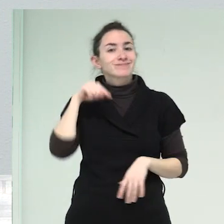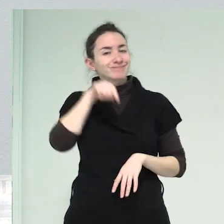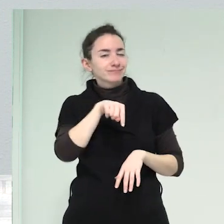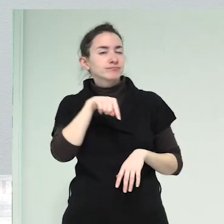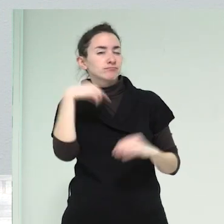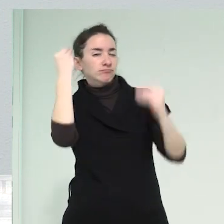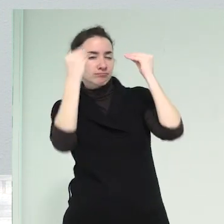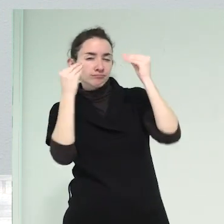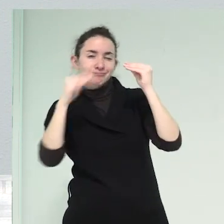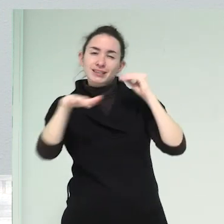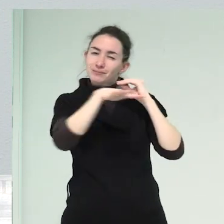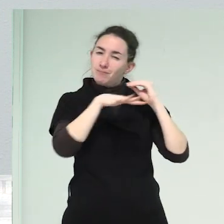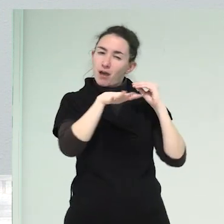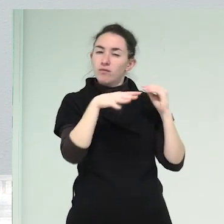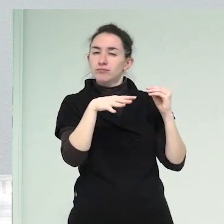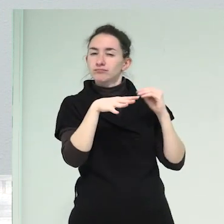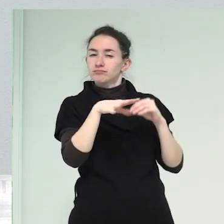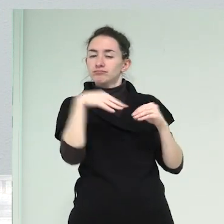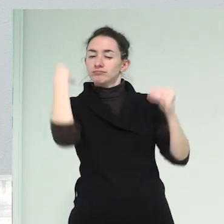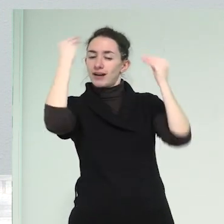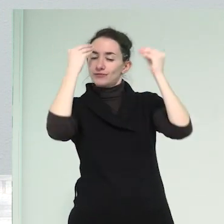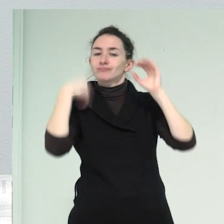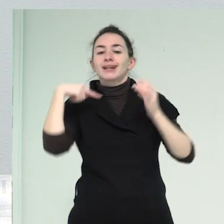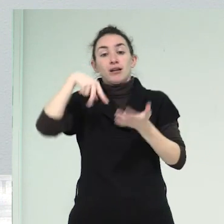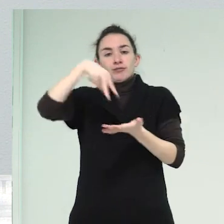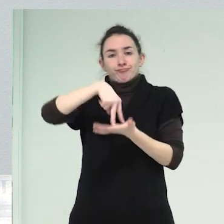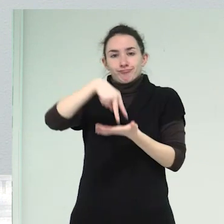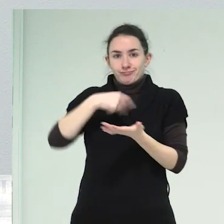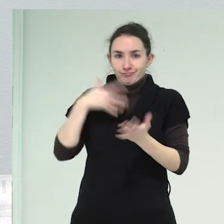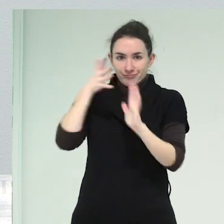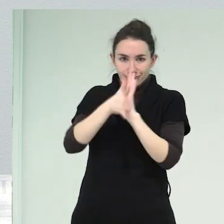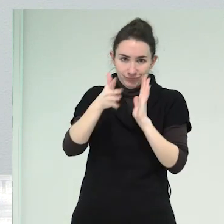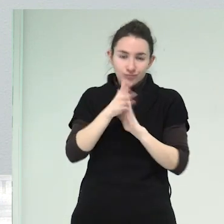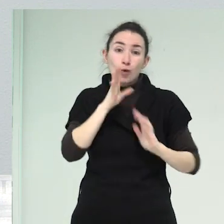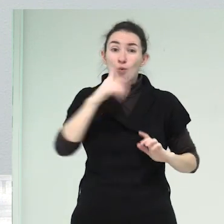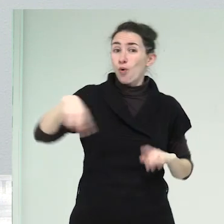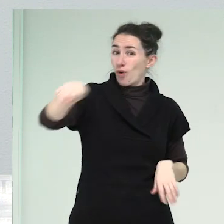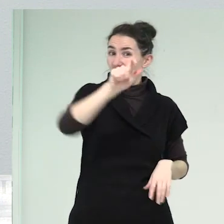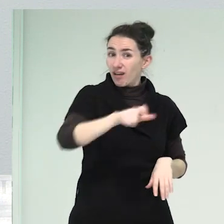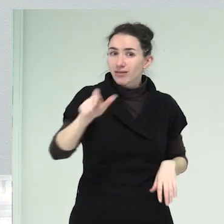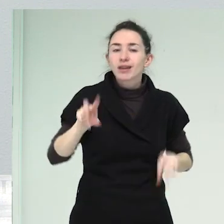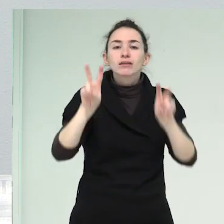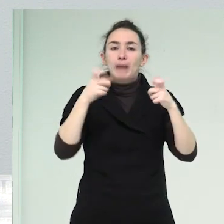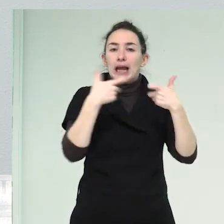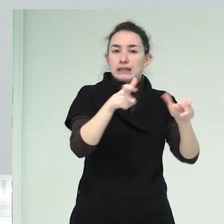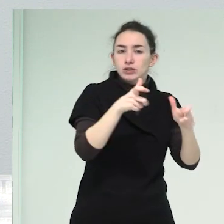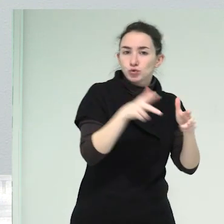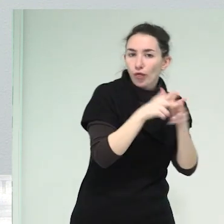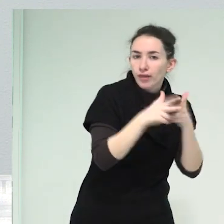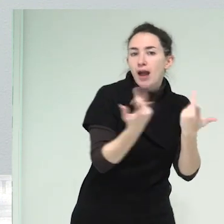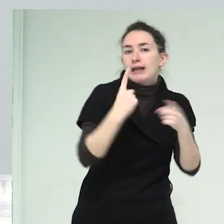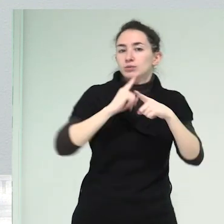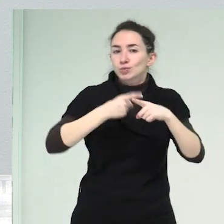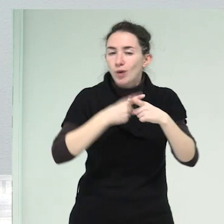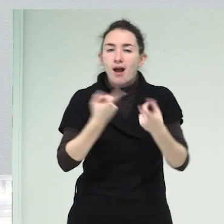desde esos espacios que estoy situada, porque nadie puede escapar a la clase, a lo sexual, al género, a